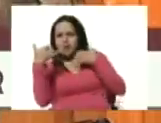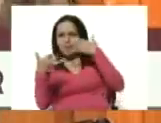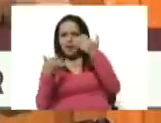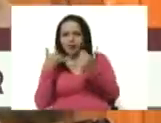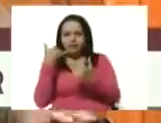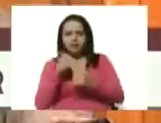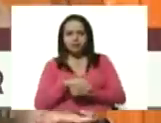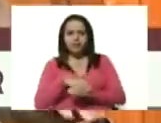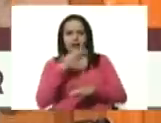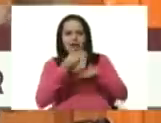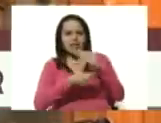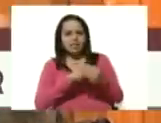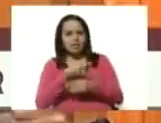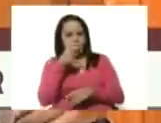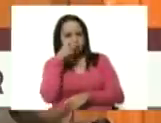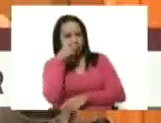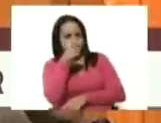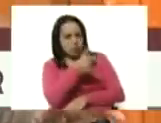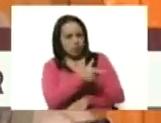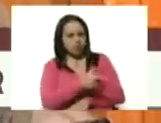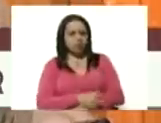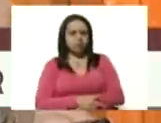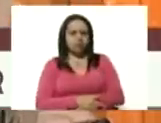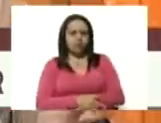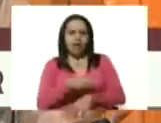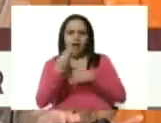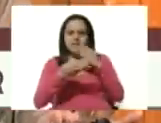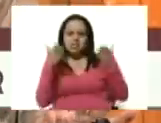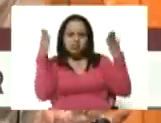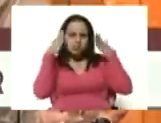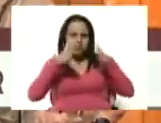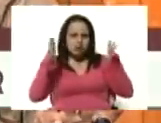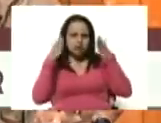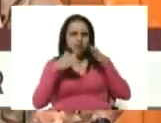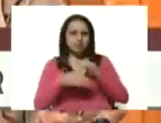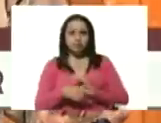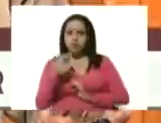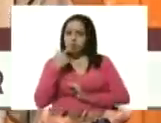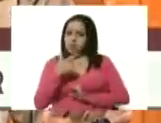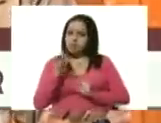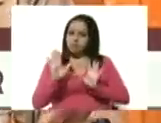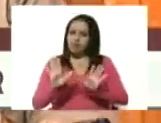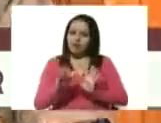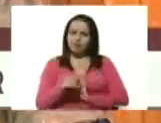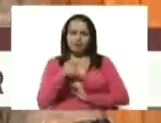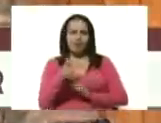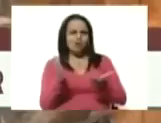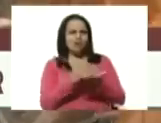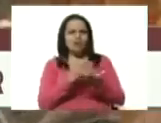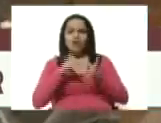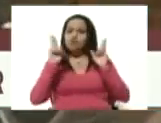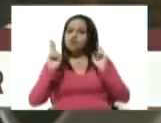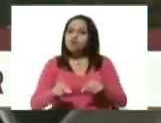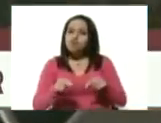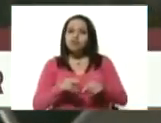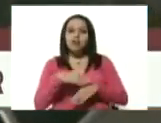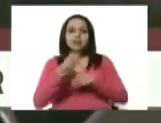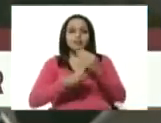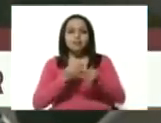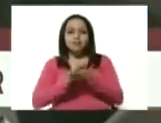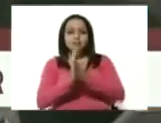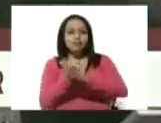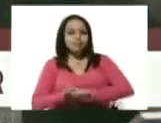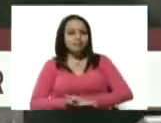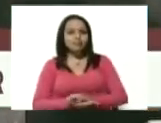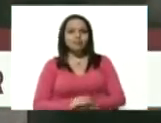a hacerles observación, a pedirle sugerencias. Y yo le dije a Salia, un libro así no va a salir nunca. Me